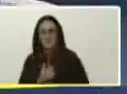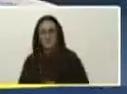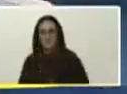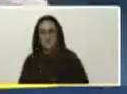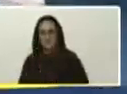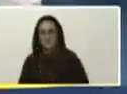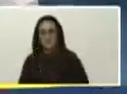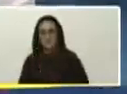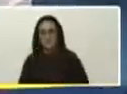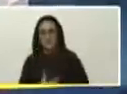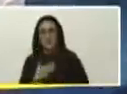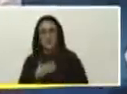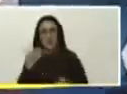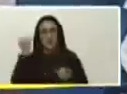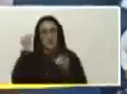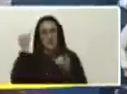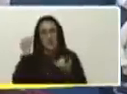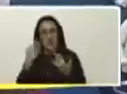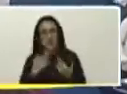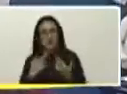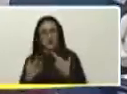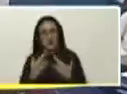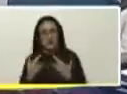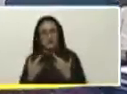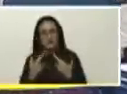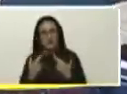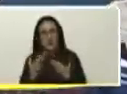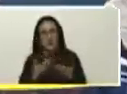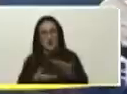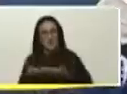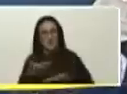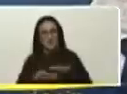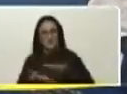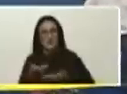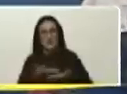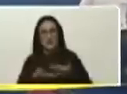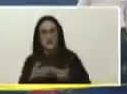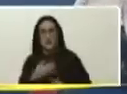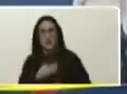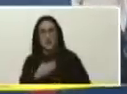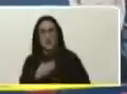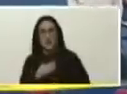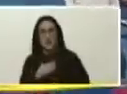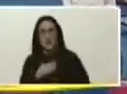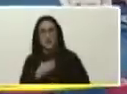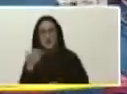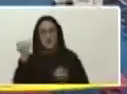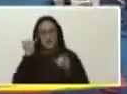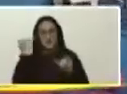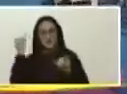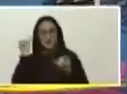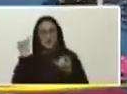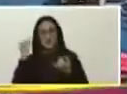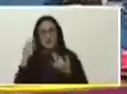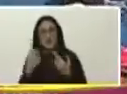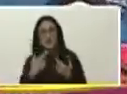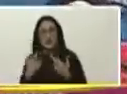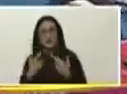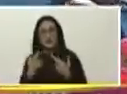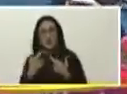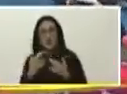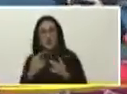No se puede ideologizar las relaciones comerciales. No se puede ideologizar las